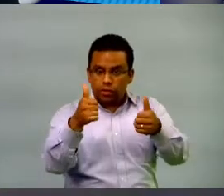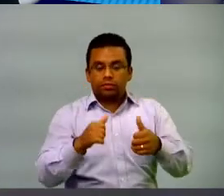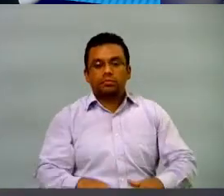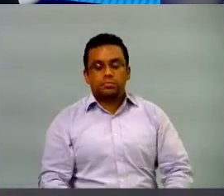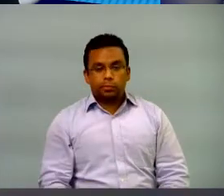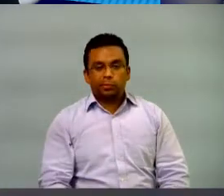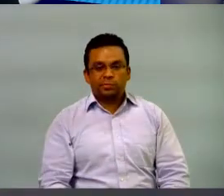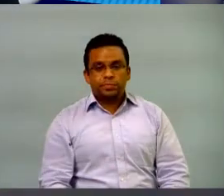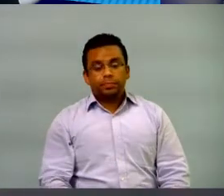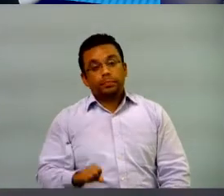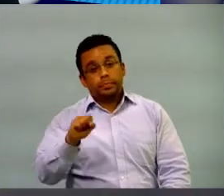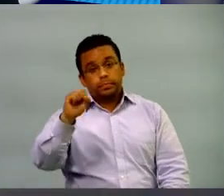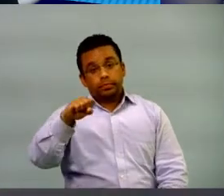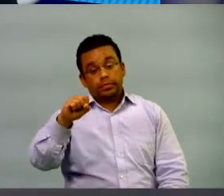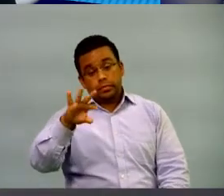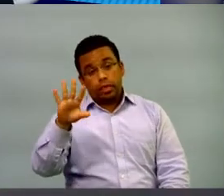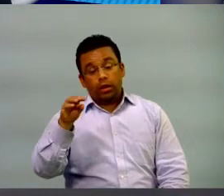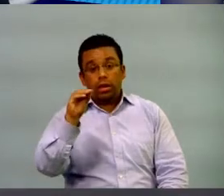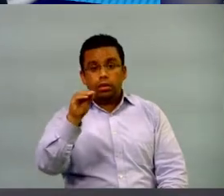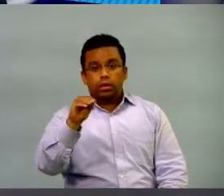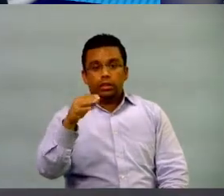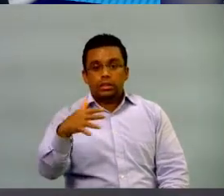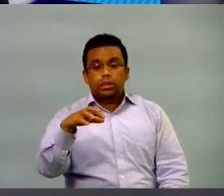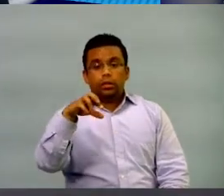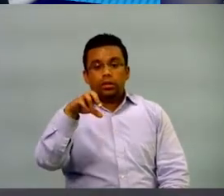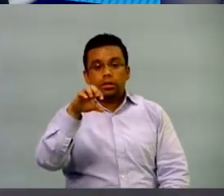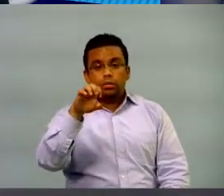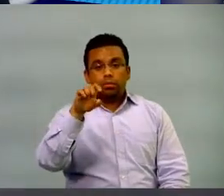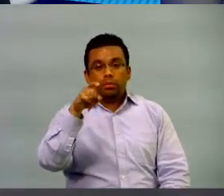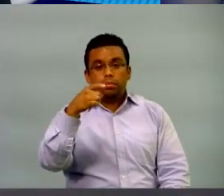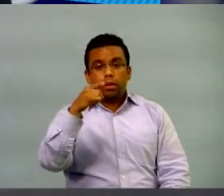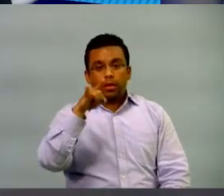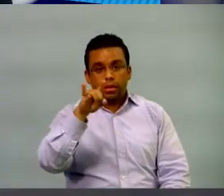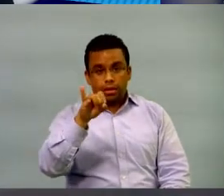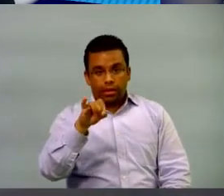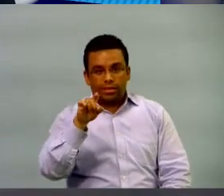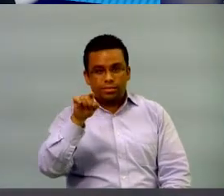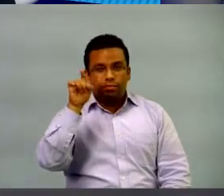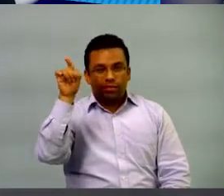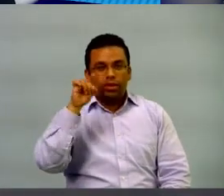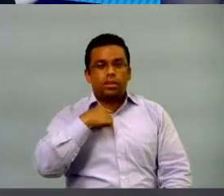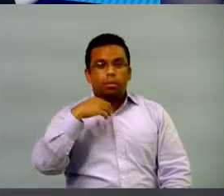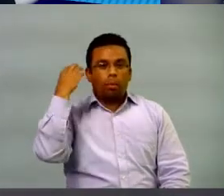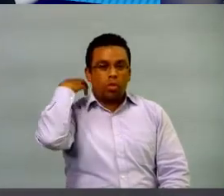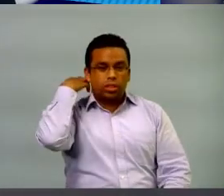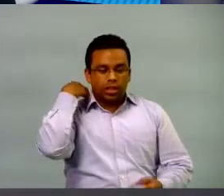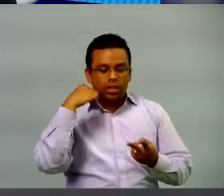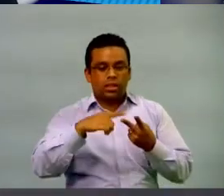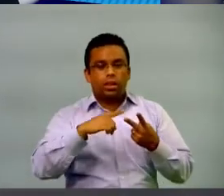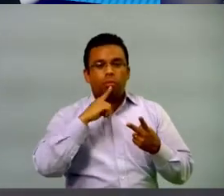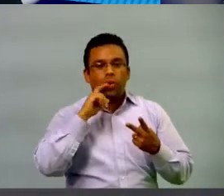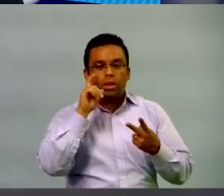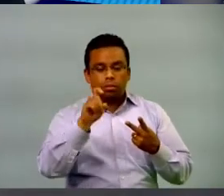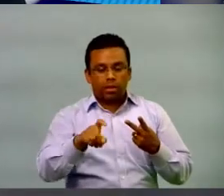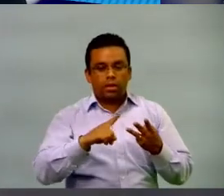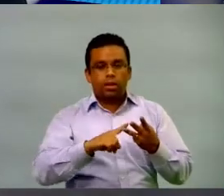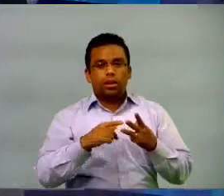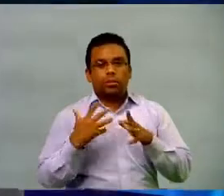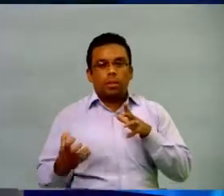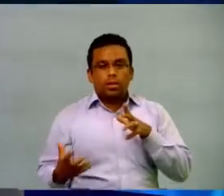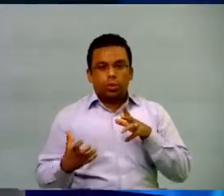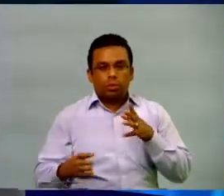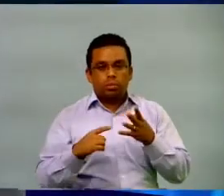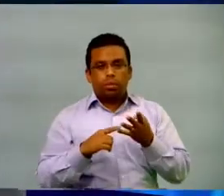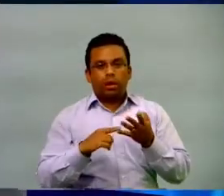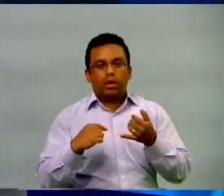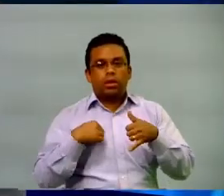Sí, Mafe, vale la pena mencionar lo que se ha hecho con Peggy. Peggy en Montería, en Bucaramanga, en Valledupar y en Nariño ha